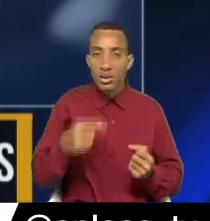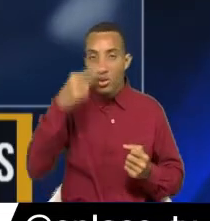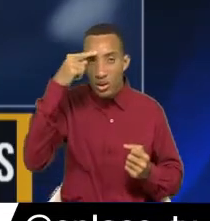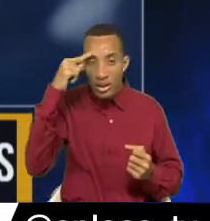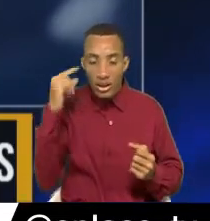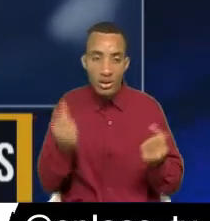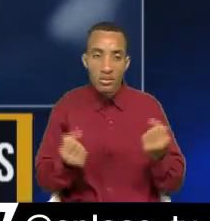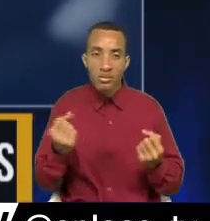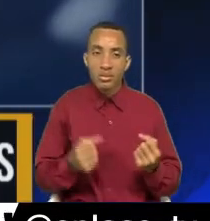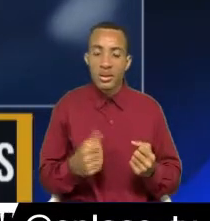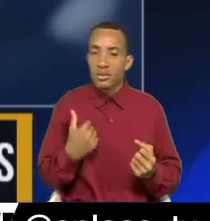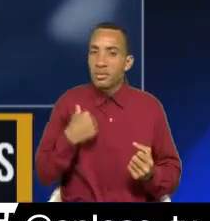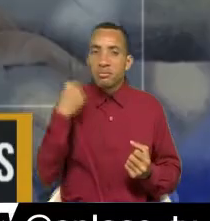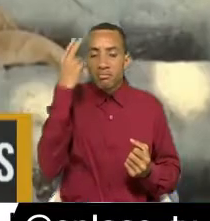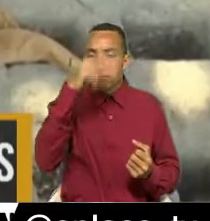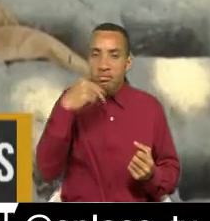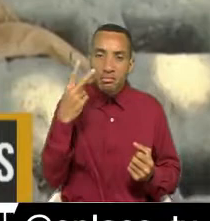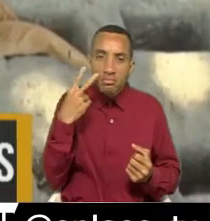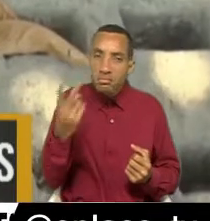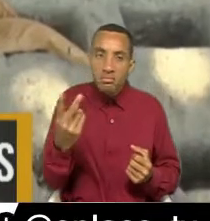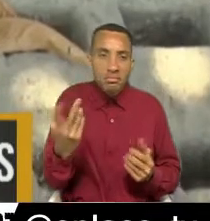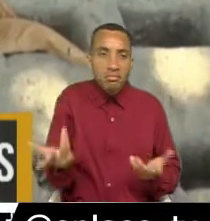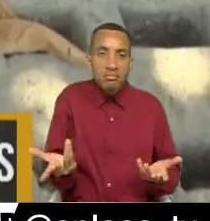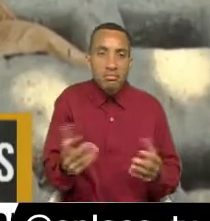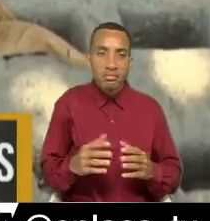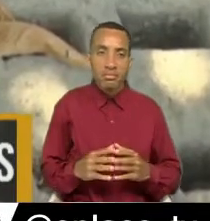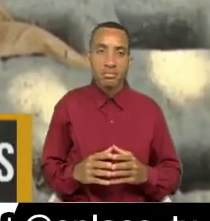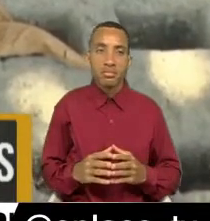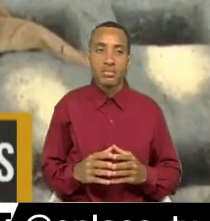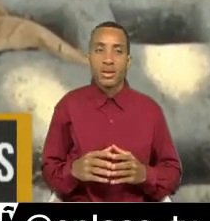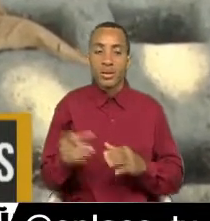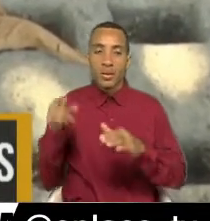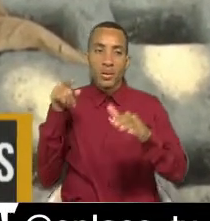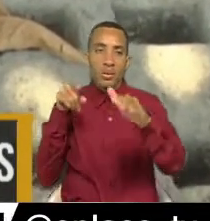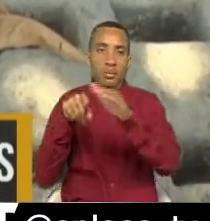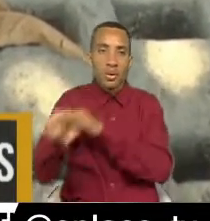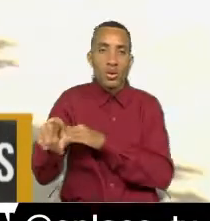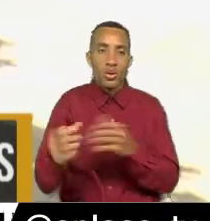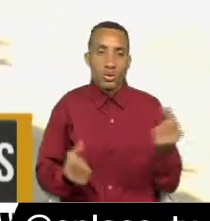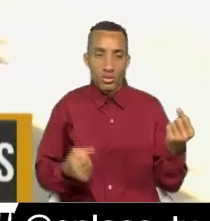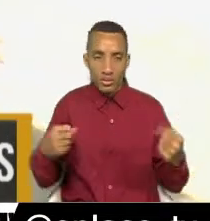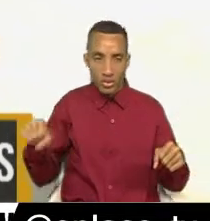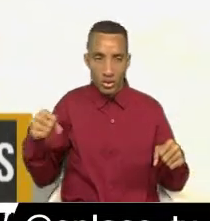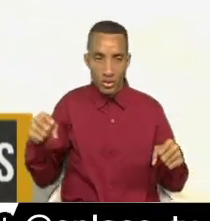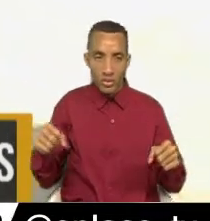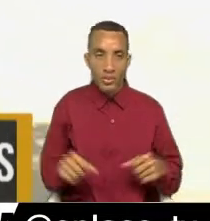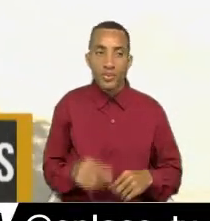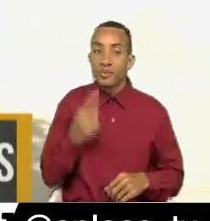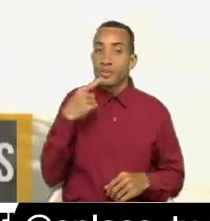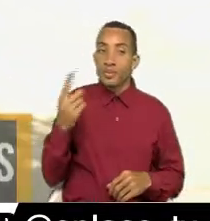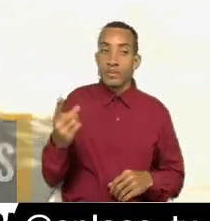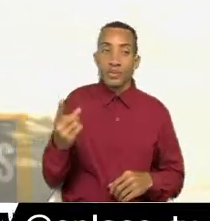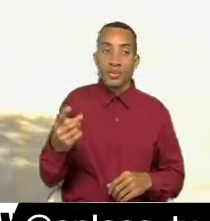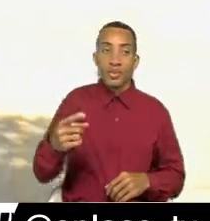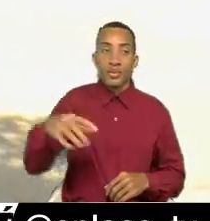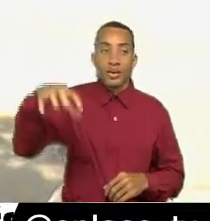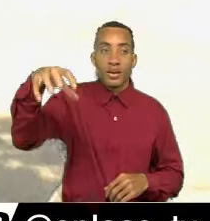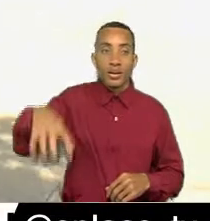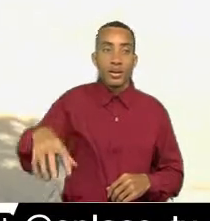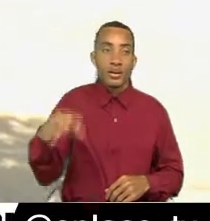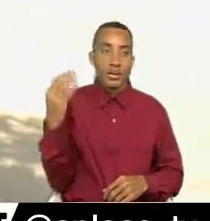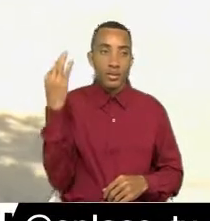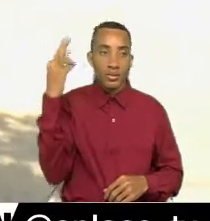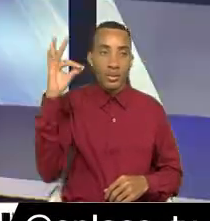yo realmente no me acuerdo de carros. Sé que huyeron en una moto. Este caso de fleteo ocurrió en esta esquina del barrio Palmira.